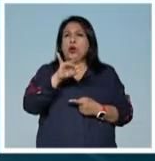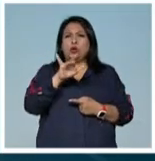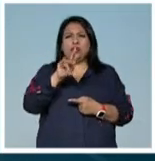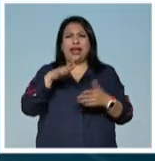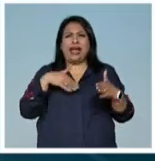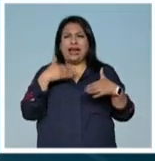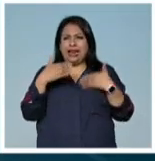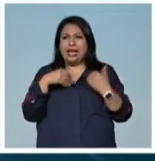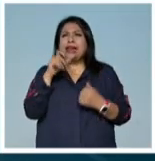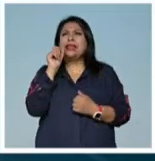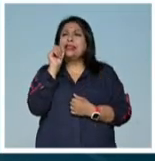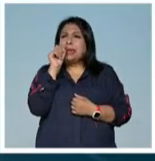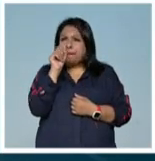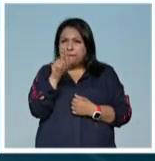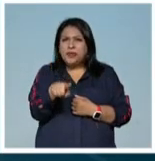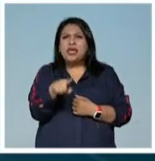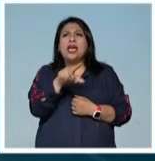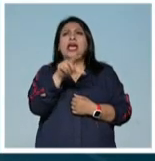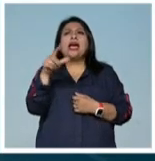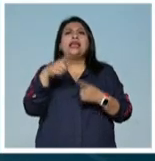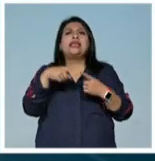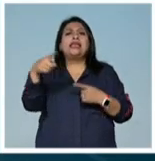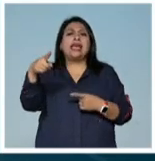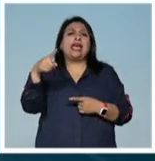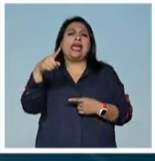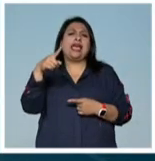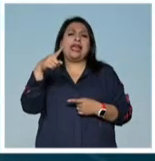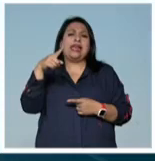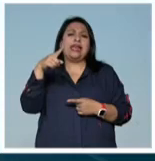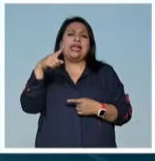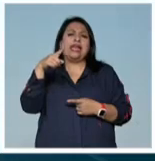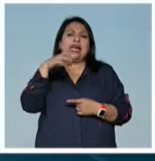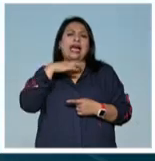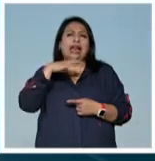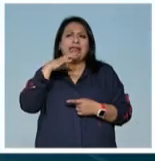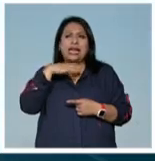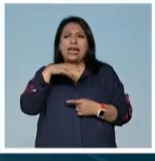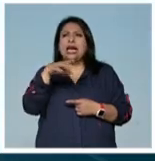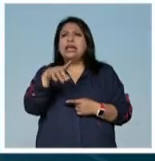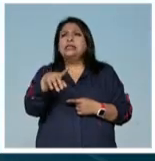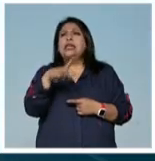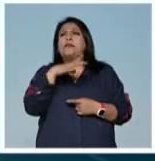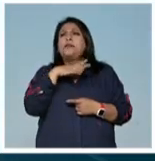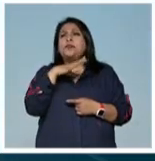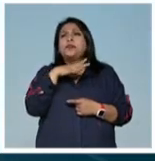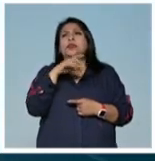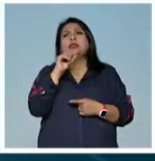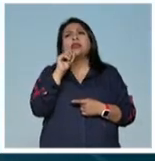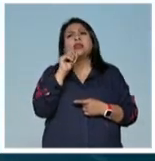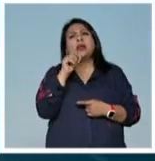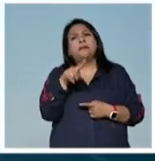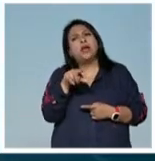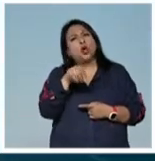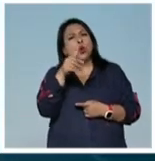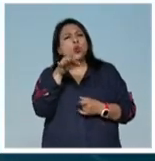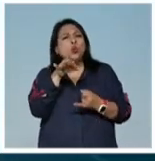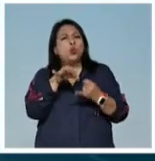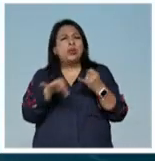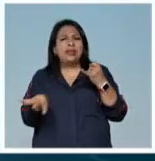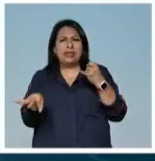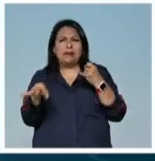también dedicó una marcha a Lázaro Cárdenas. Y además tenemos el último acervo que